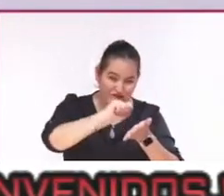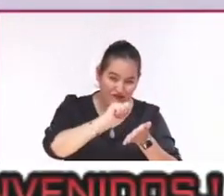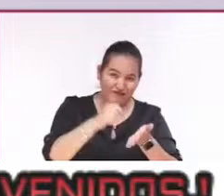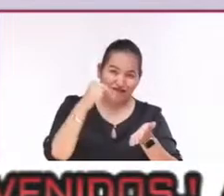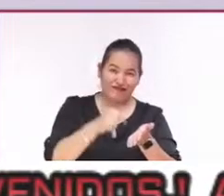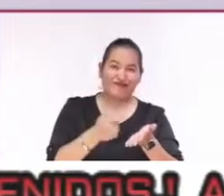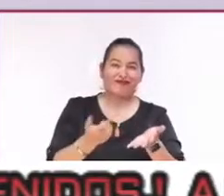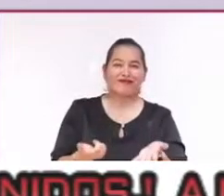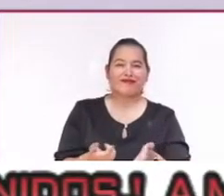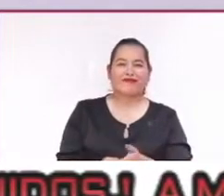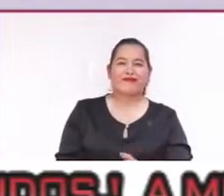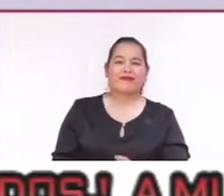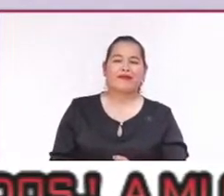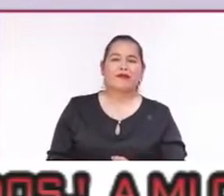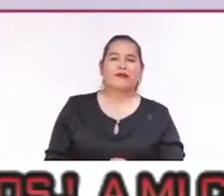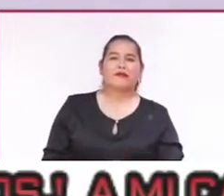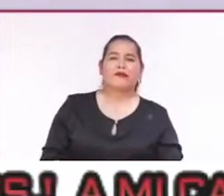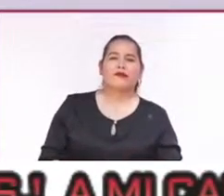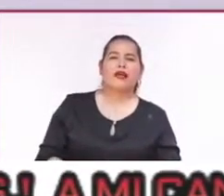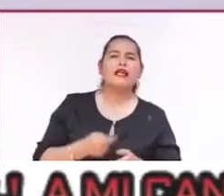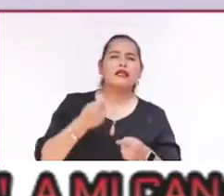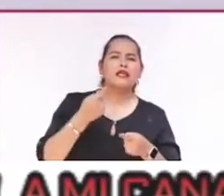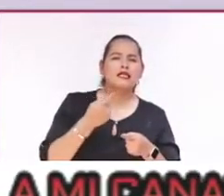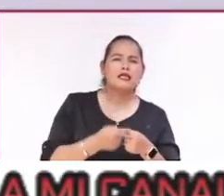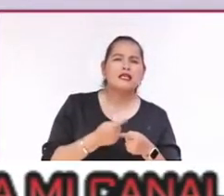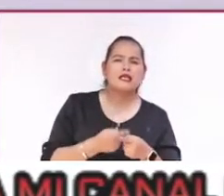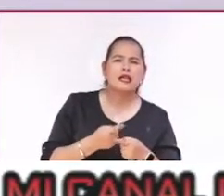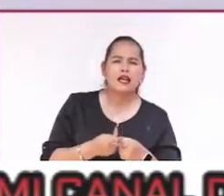¿O quién le dio de comer a los zapatistas?